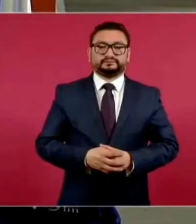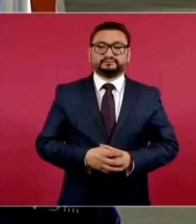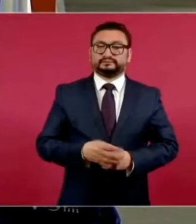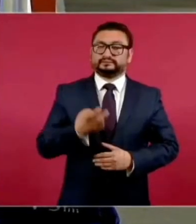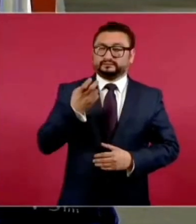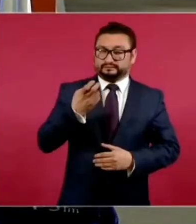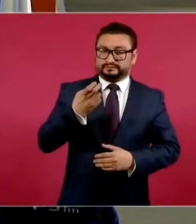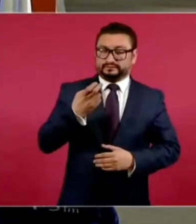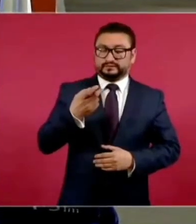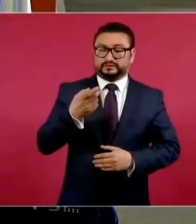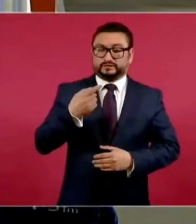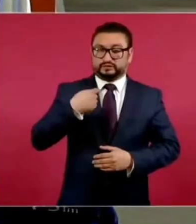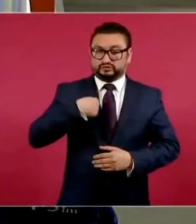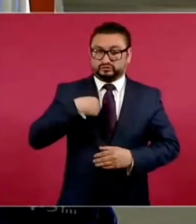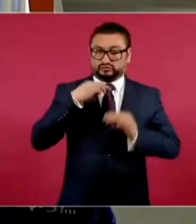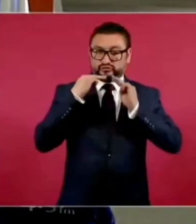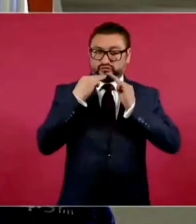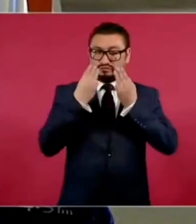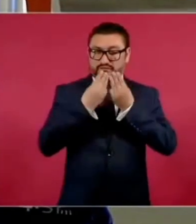Narcopresidente.